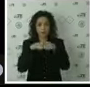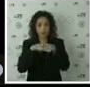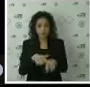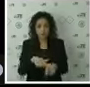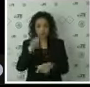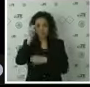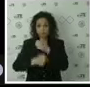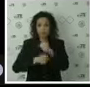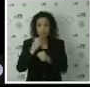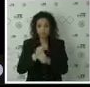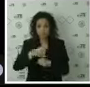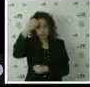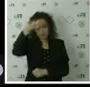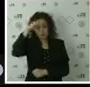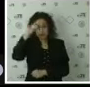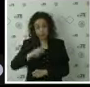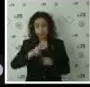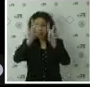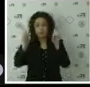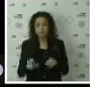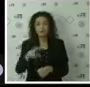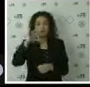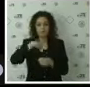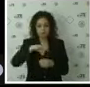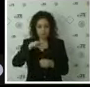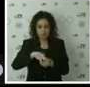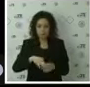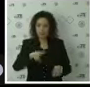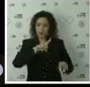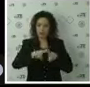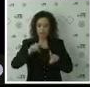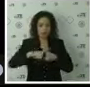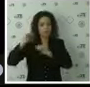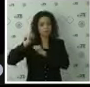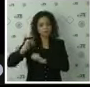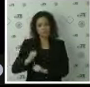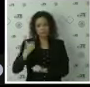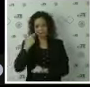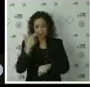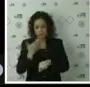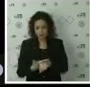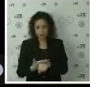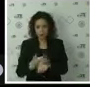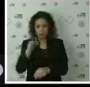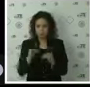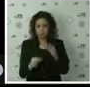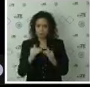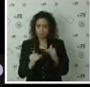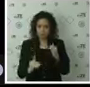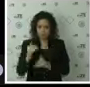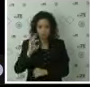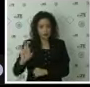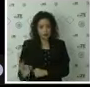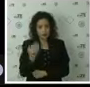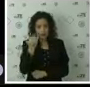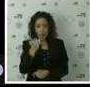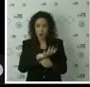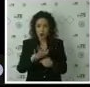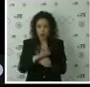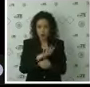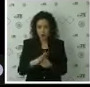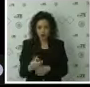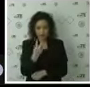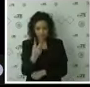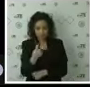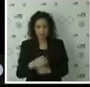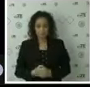de experiencia en el sector electoral, donde se ha desempeñado en diversos cargos como órganos jurisdiccionales, tanto a nivel federal como local. En